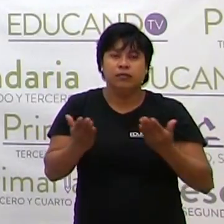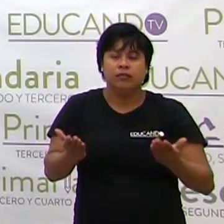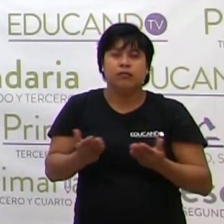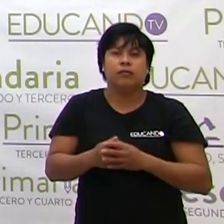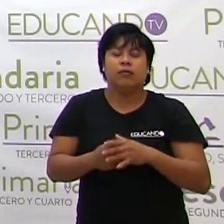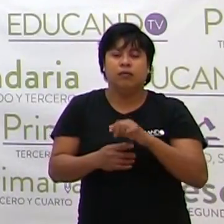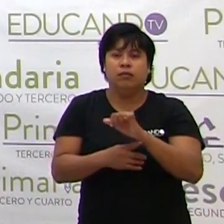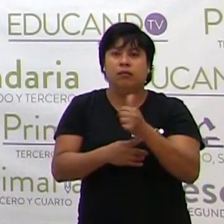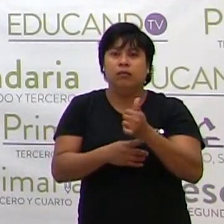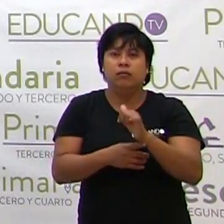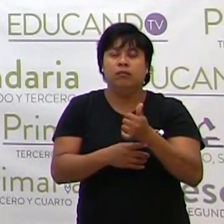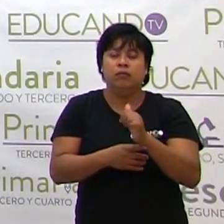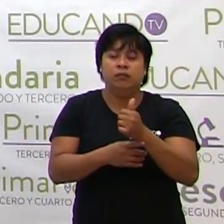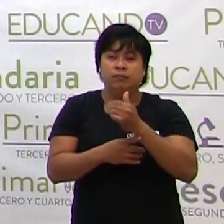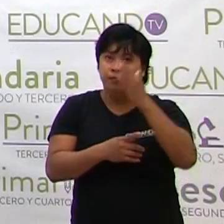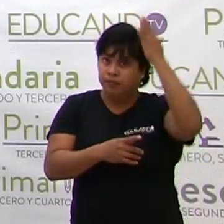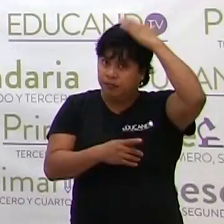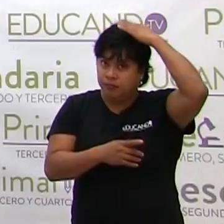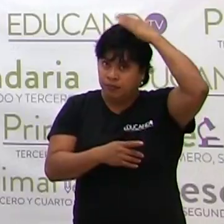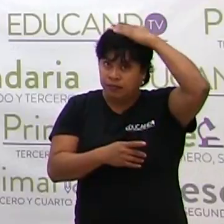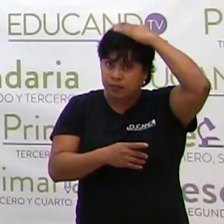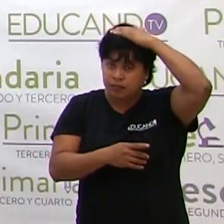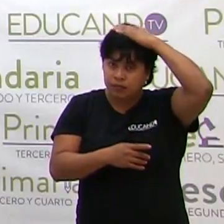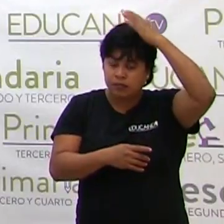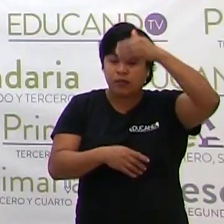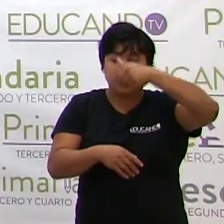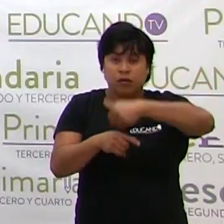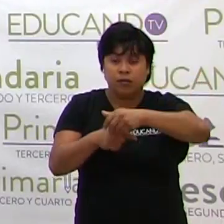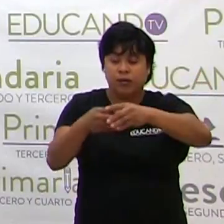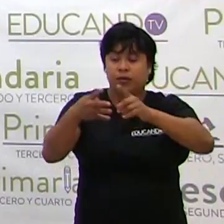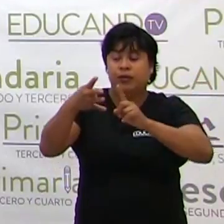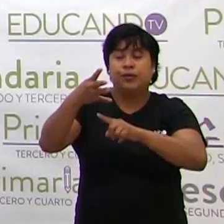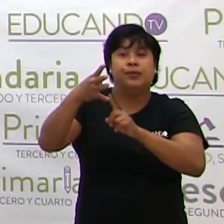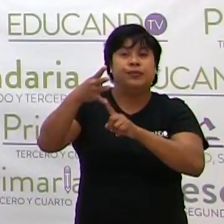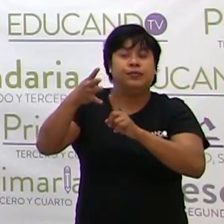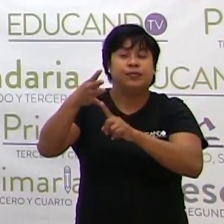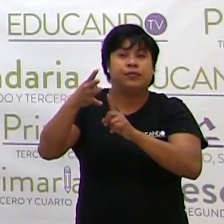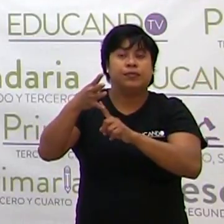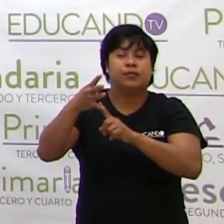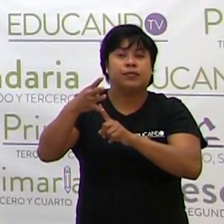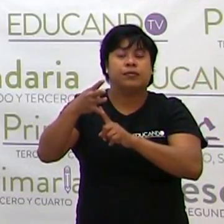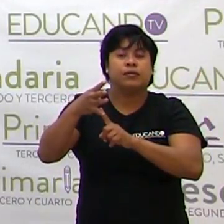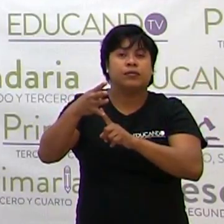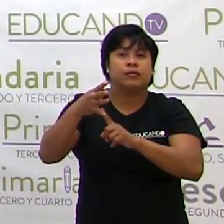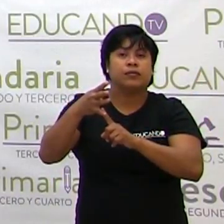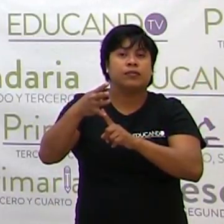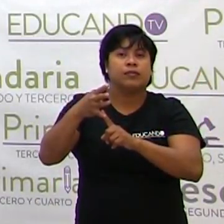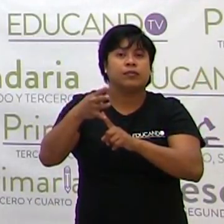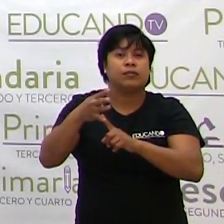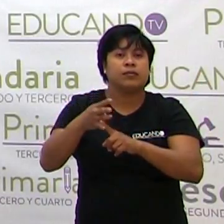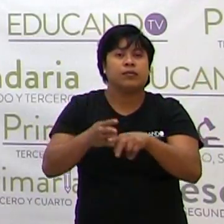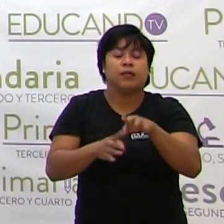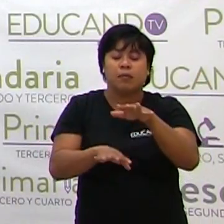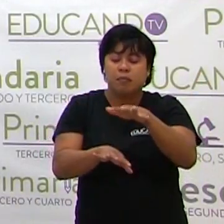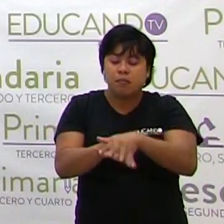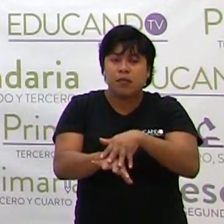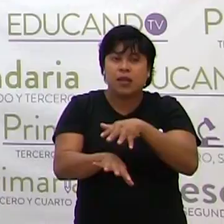el siguiente corte que tenemos, que es el número 4, es el corte de